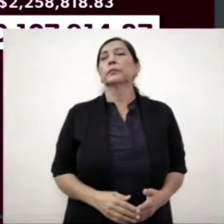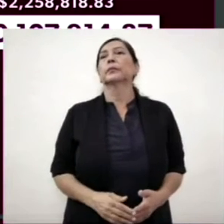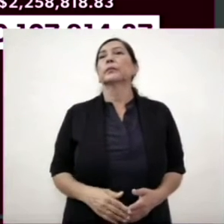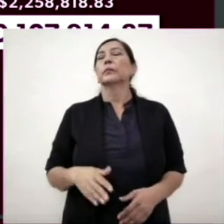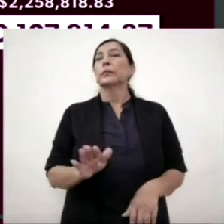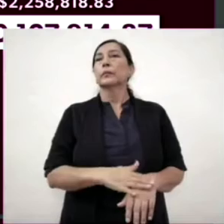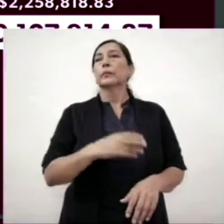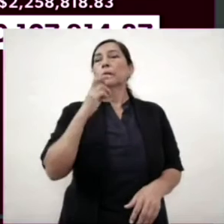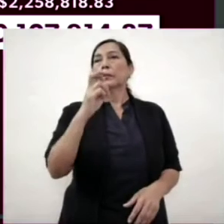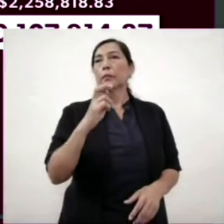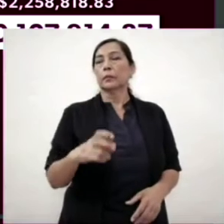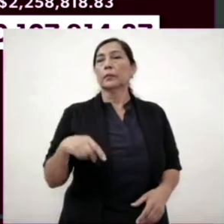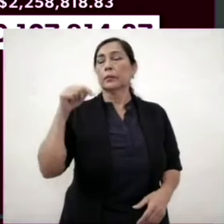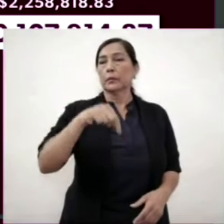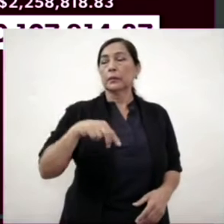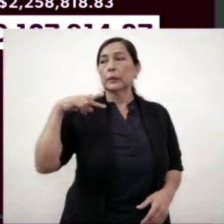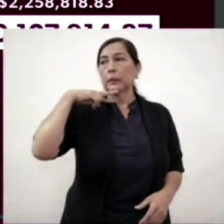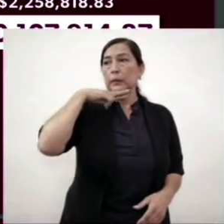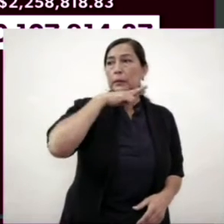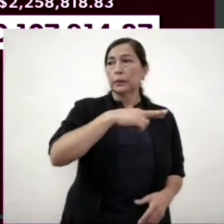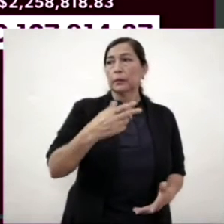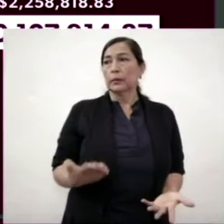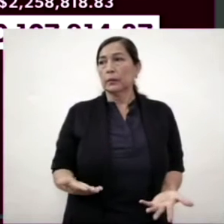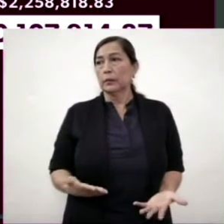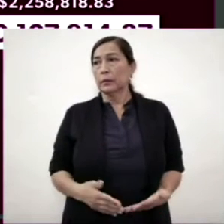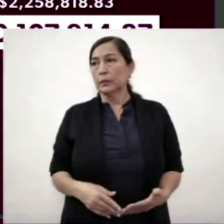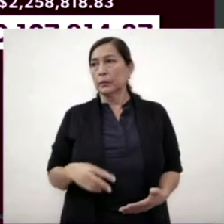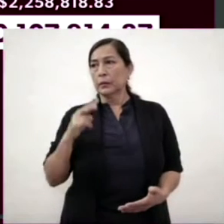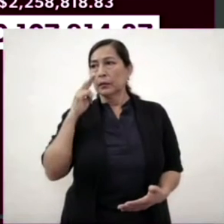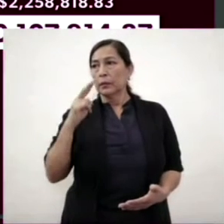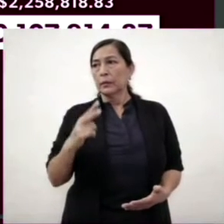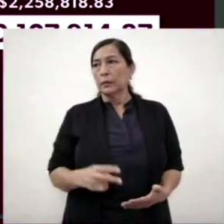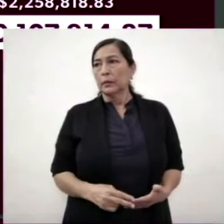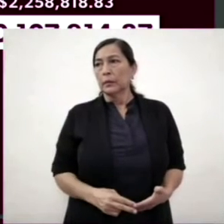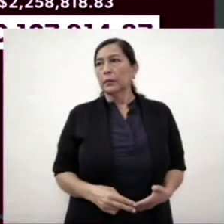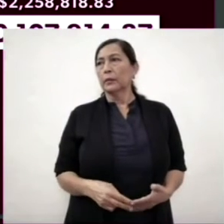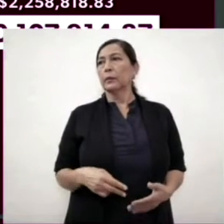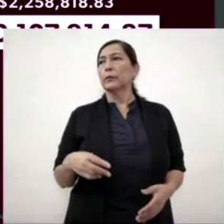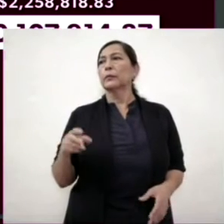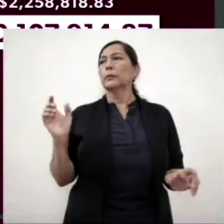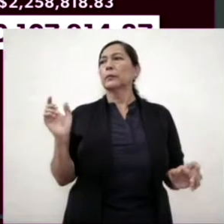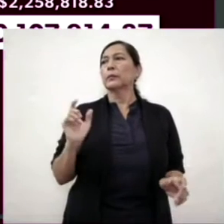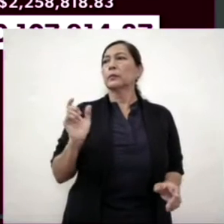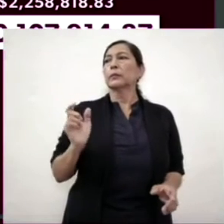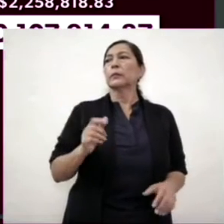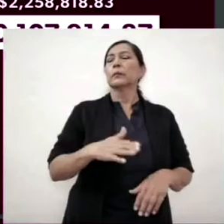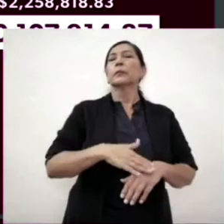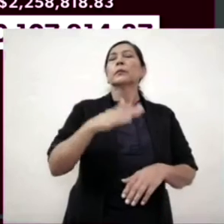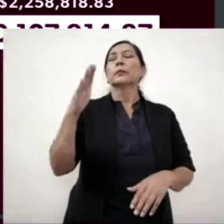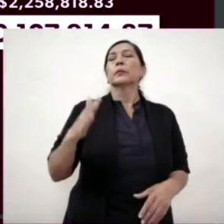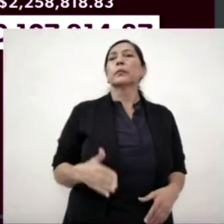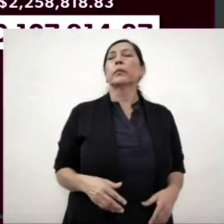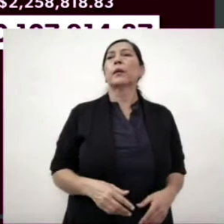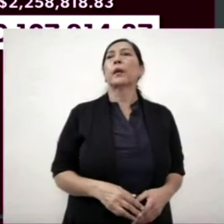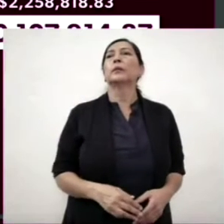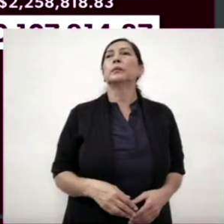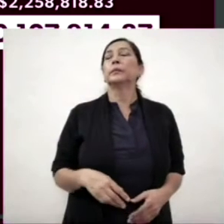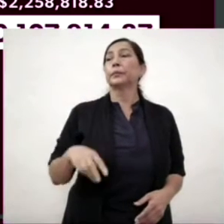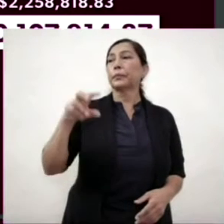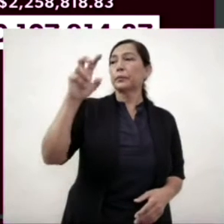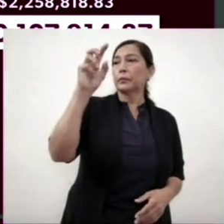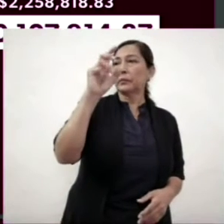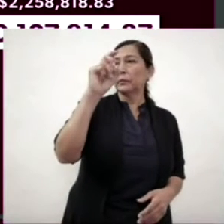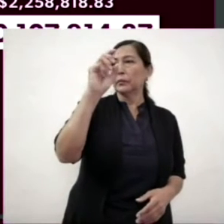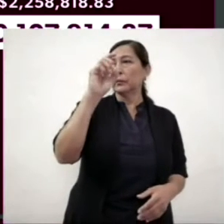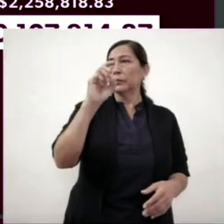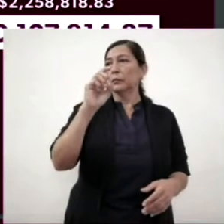30,107,914 con 87 centavos, cantidad que será dedicada a programas con prioridad nacional y otros tipos de subprogramas,